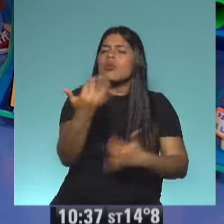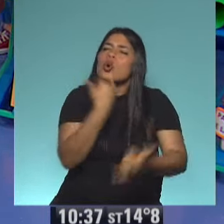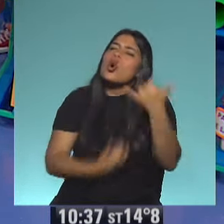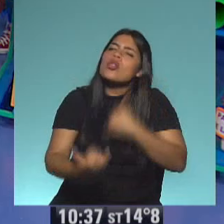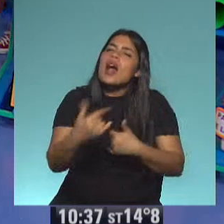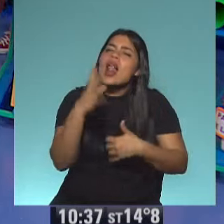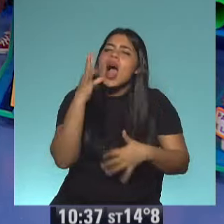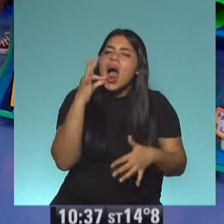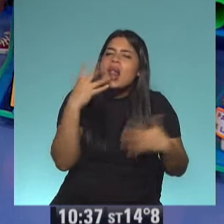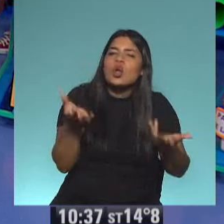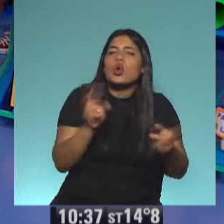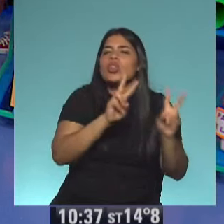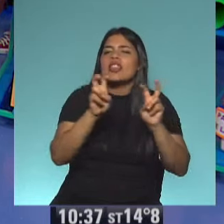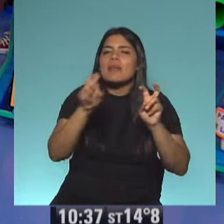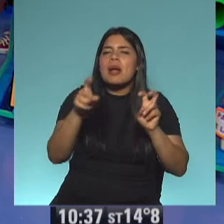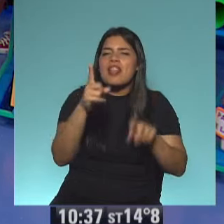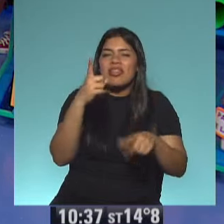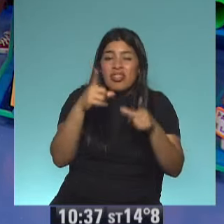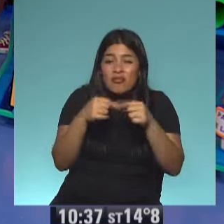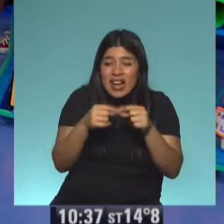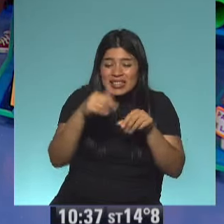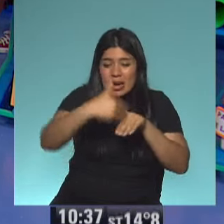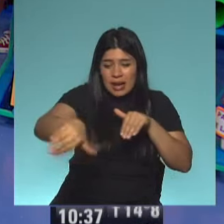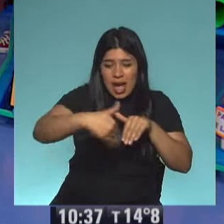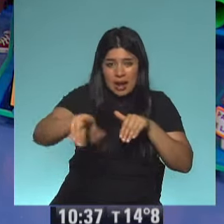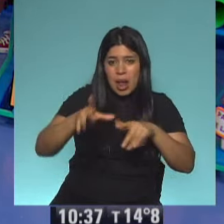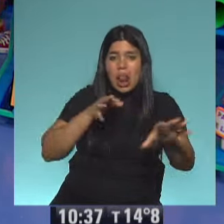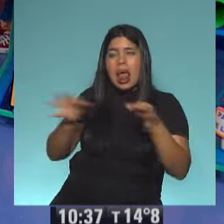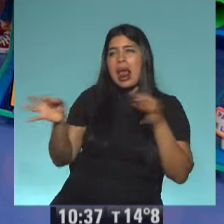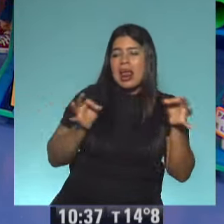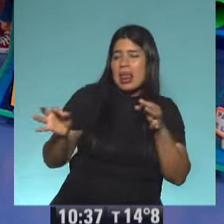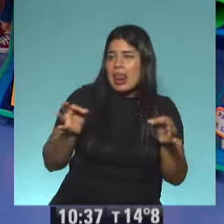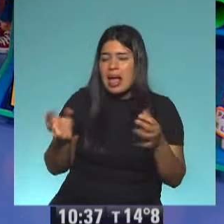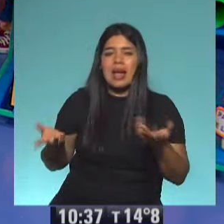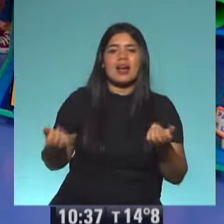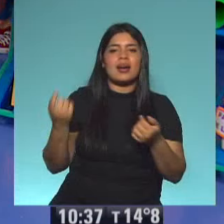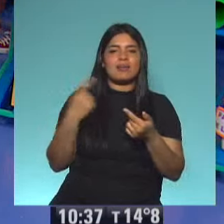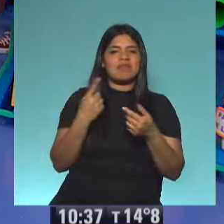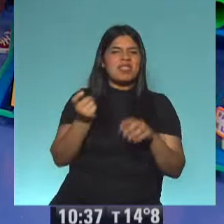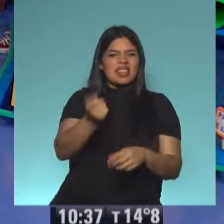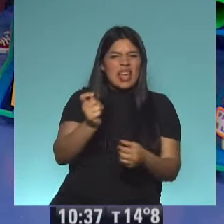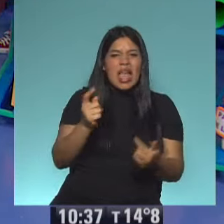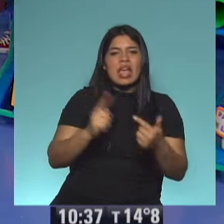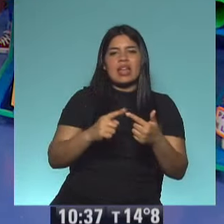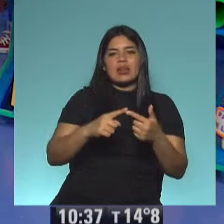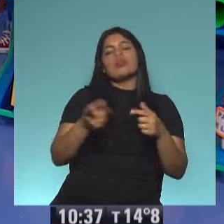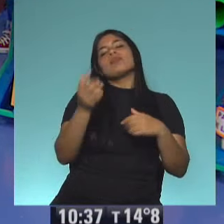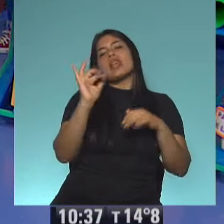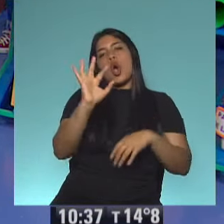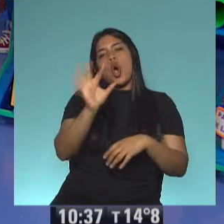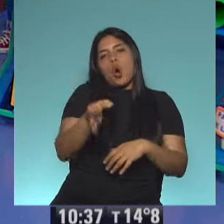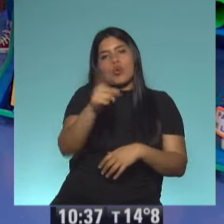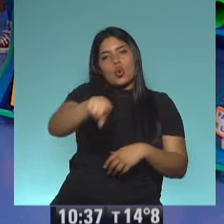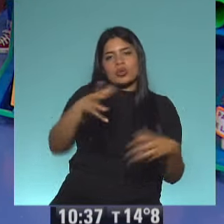describir cómo sería el día del carnaval, el desfile? ¿Quién es qué desfila? Digo, más allá de ustedes como agrupación y con sus muñecos,